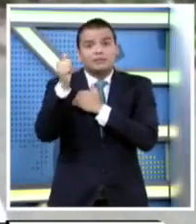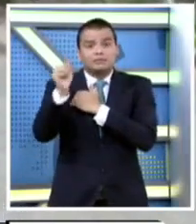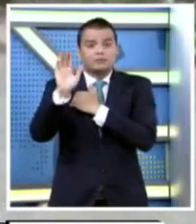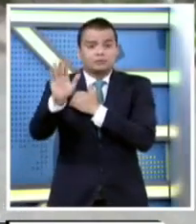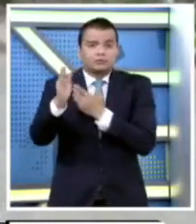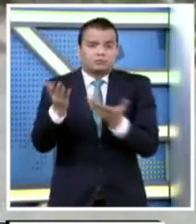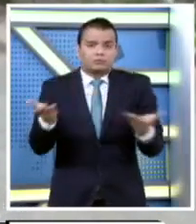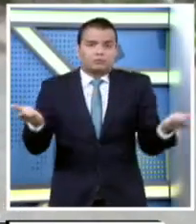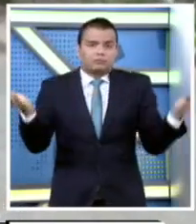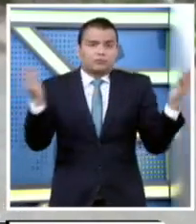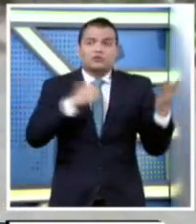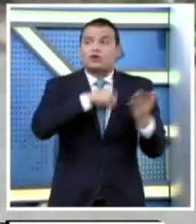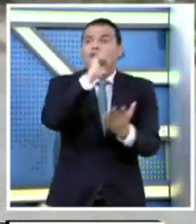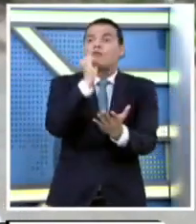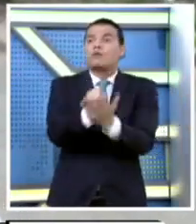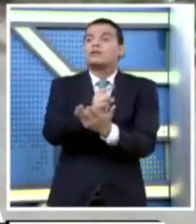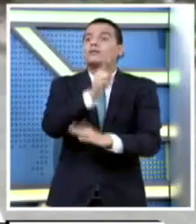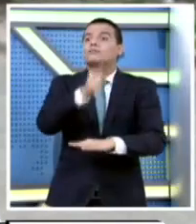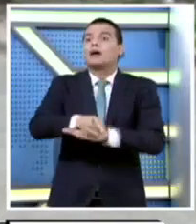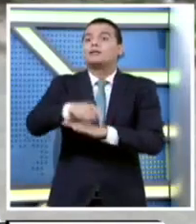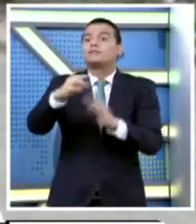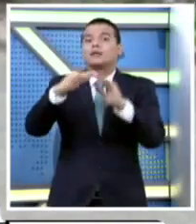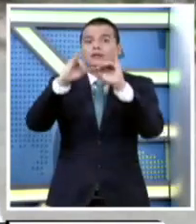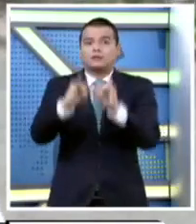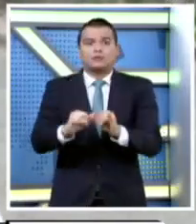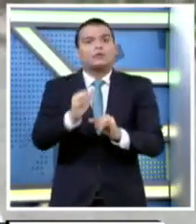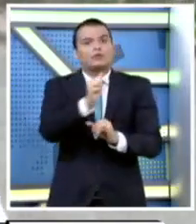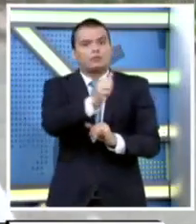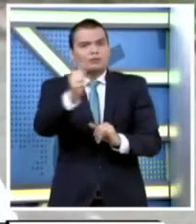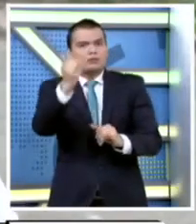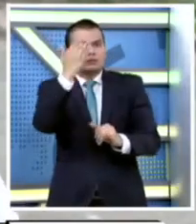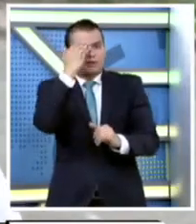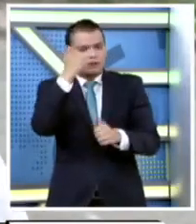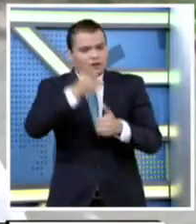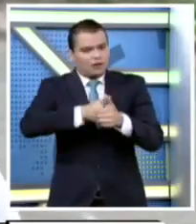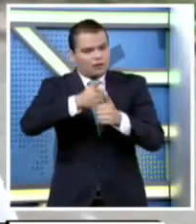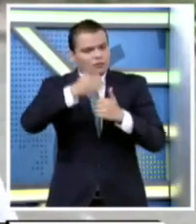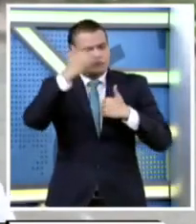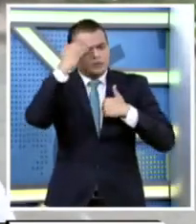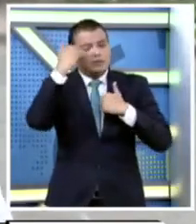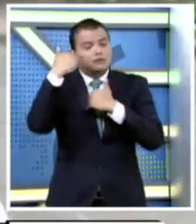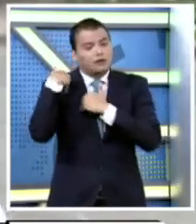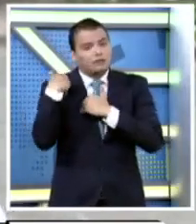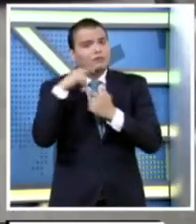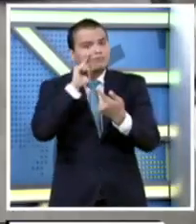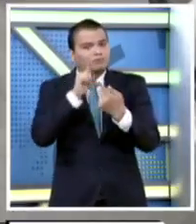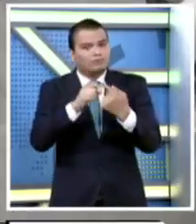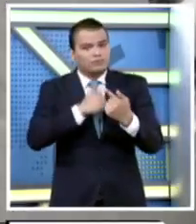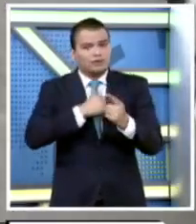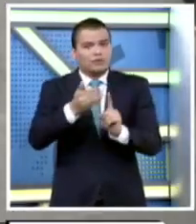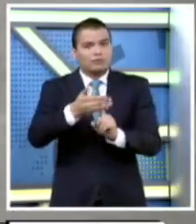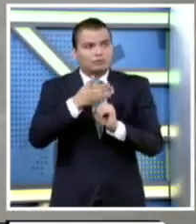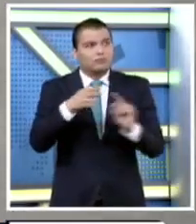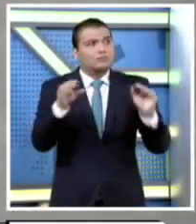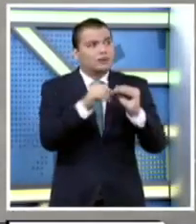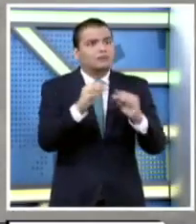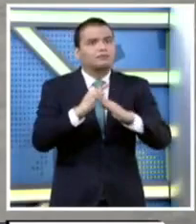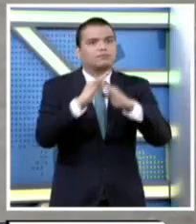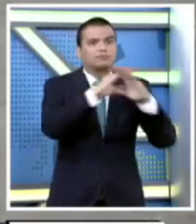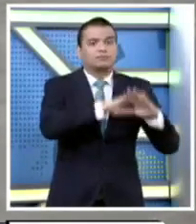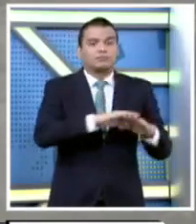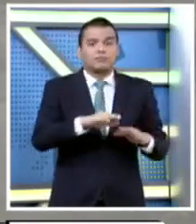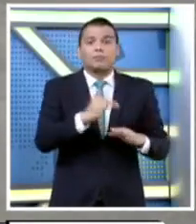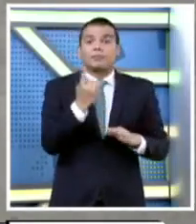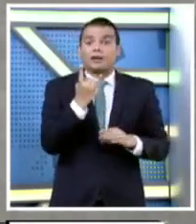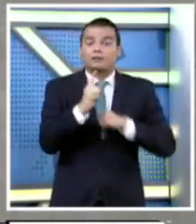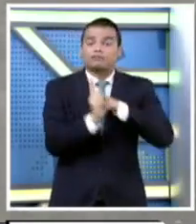No hay autoridad que te obligue a estar encerrado, pero usted sí debe tener la conciencia de proteger y protegerse. El paciente podrá afrontar una